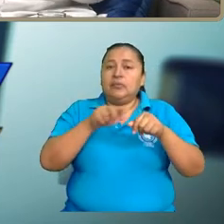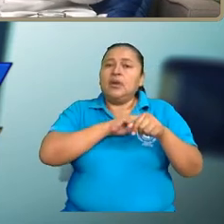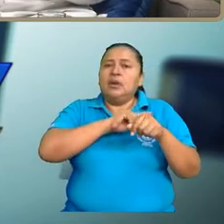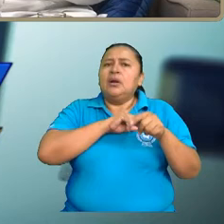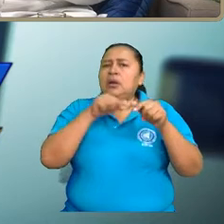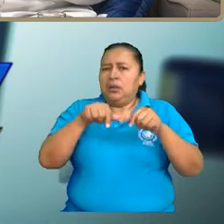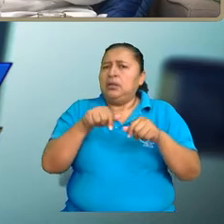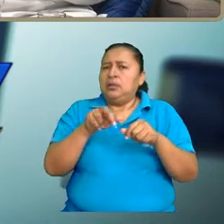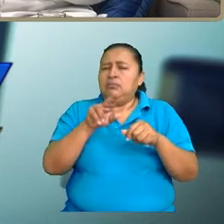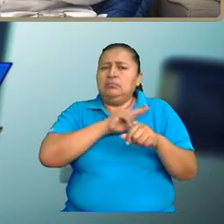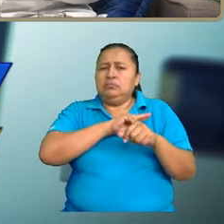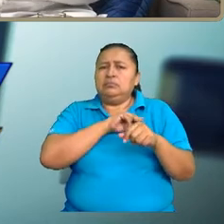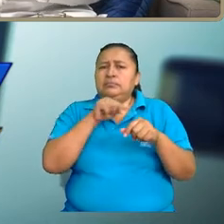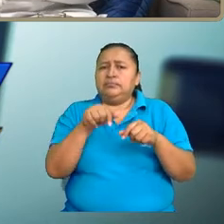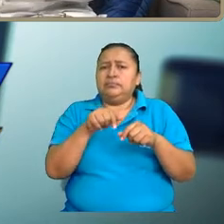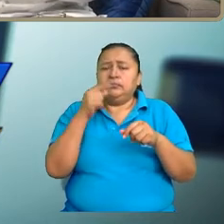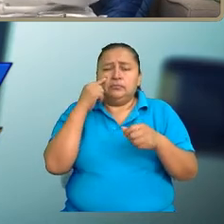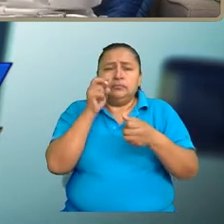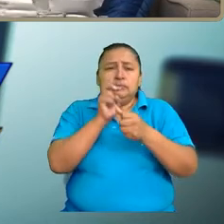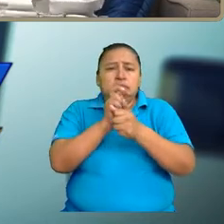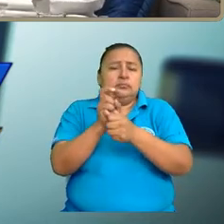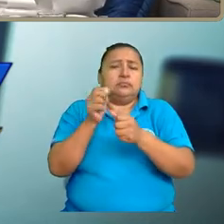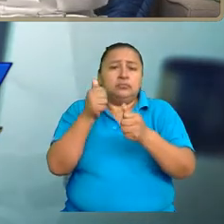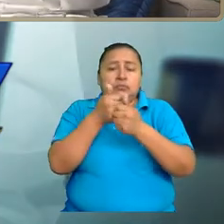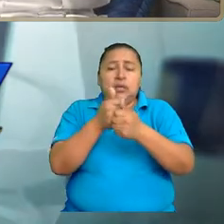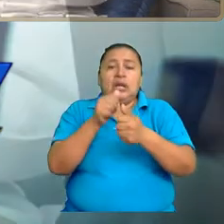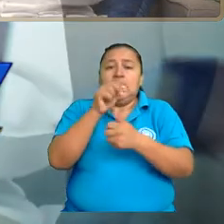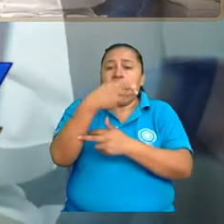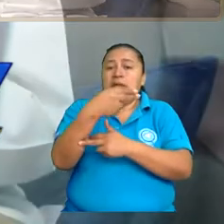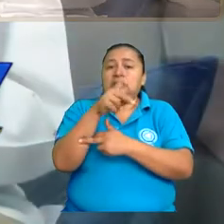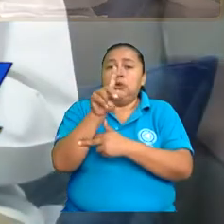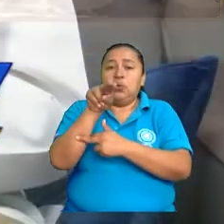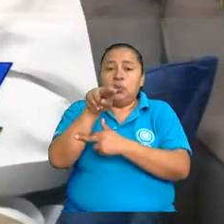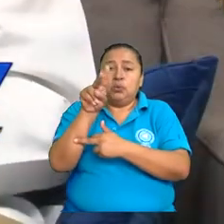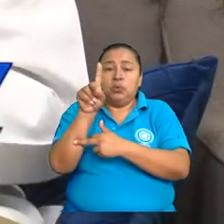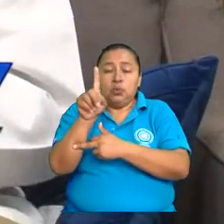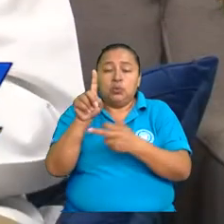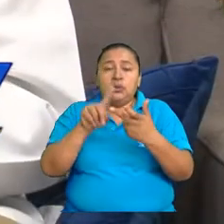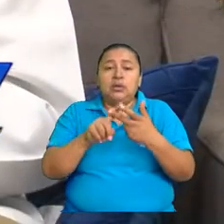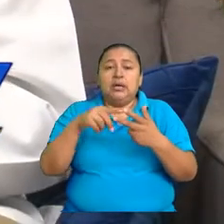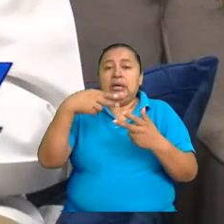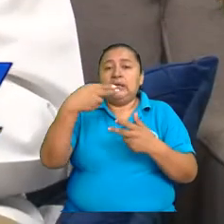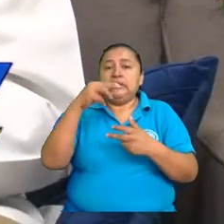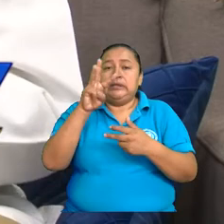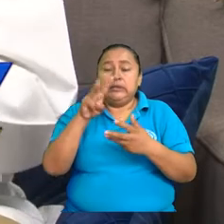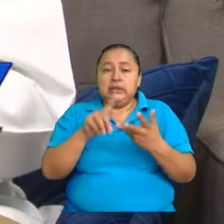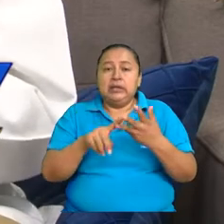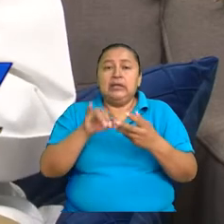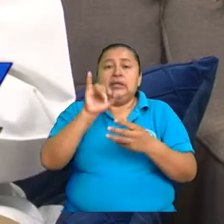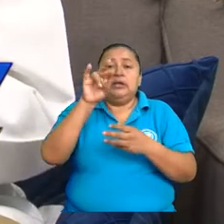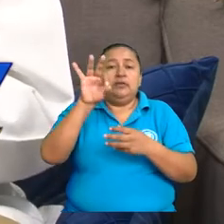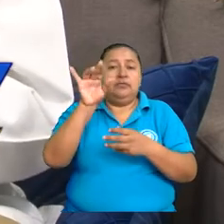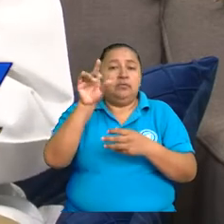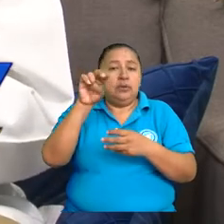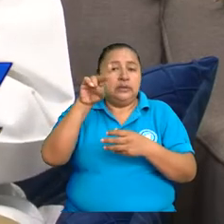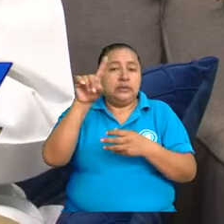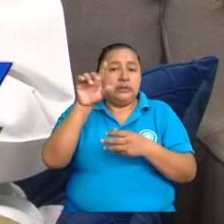Aquí mismo estamos vigilando el H1N1, el H3N2, la influenza B, que